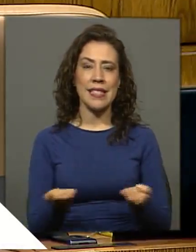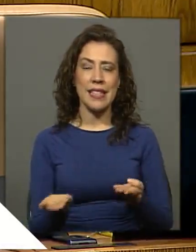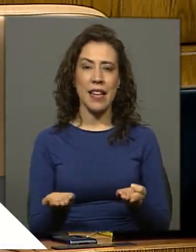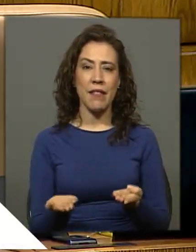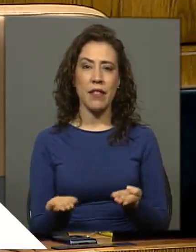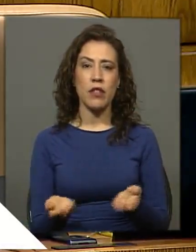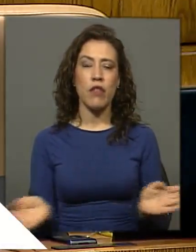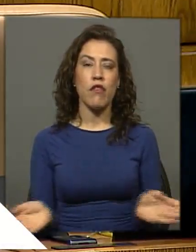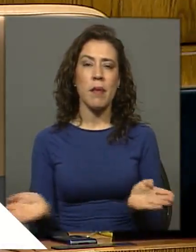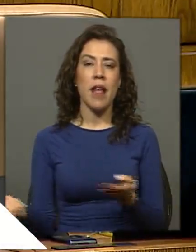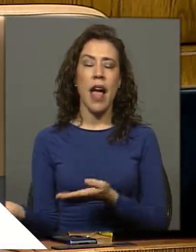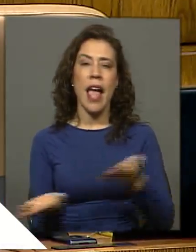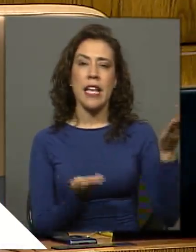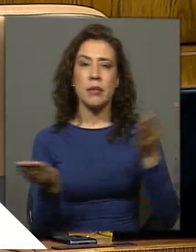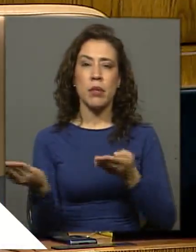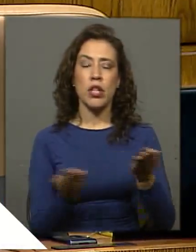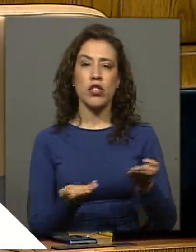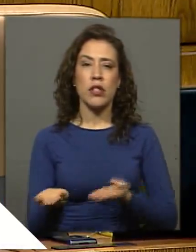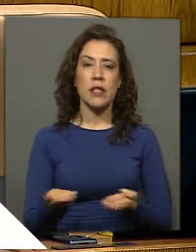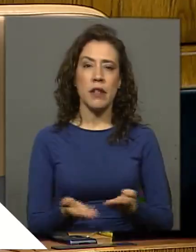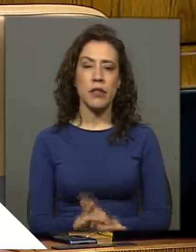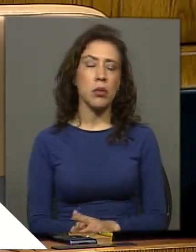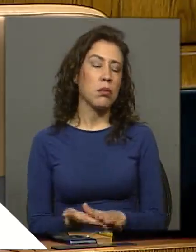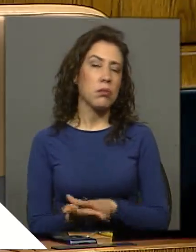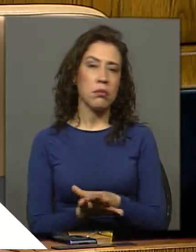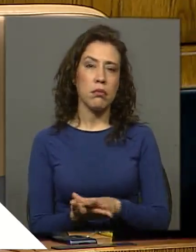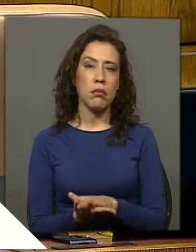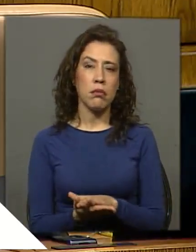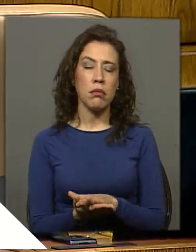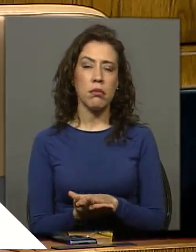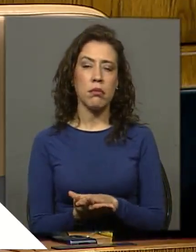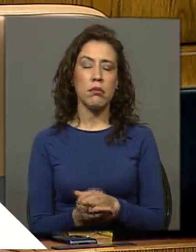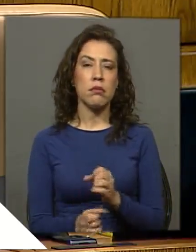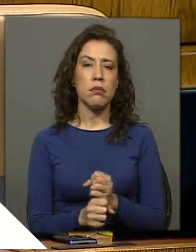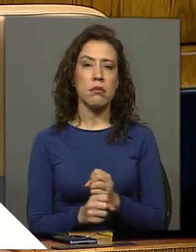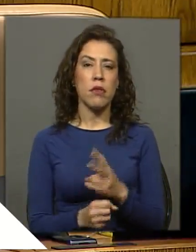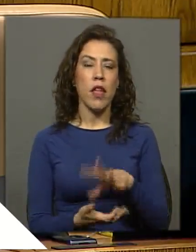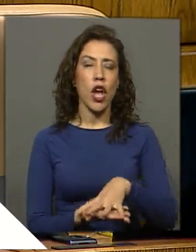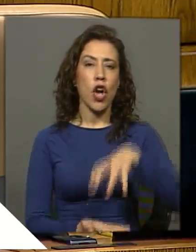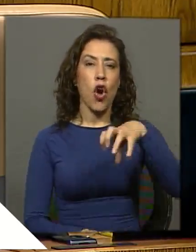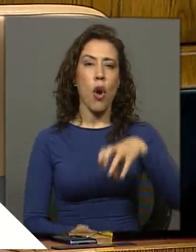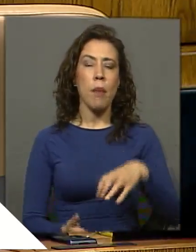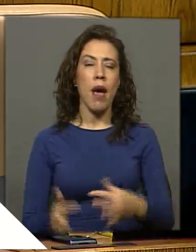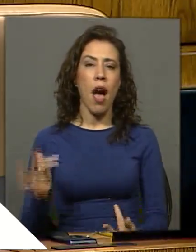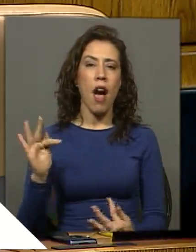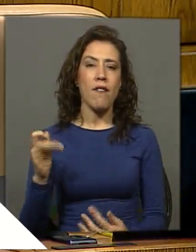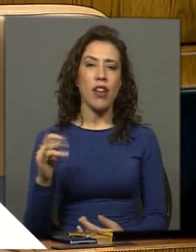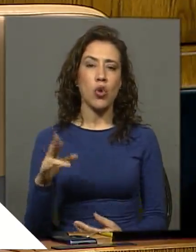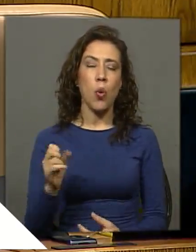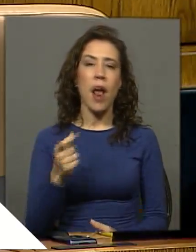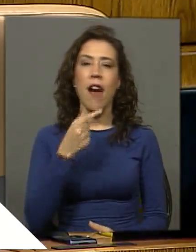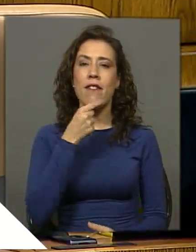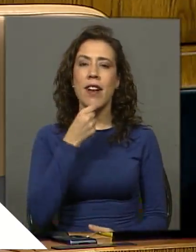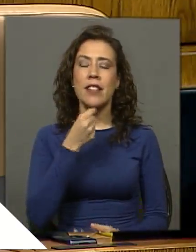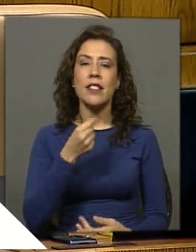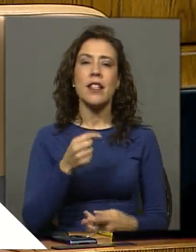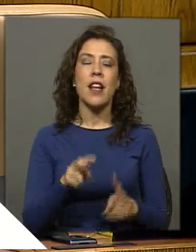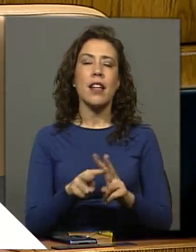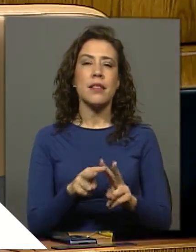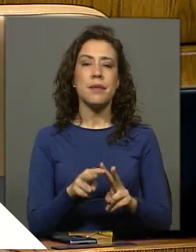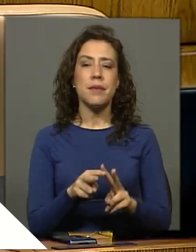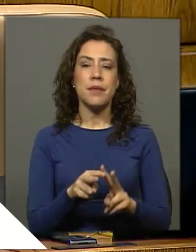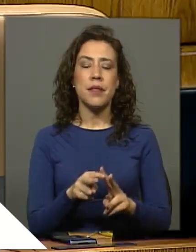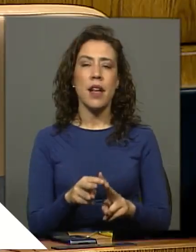la exportación de servicios como por ejemplo el mérito ejecutivo a la copia de la factura para facilitar la sesión y la ejecución